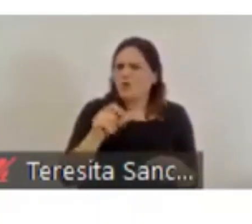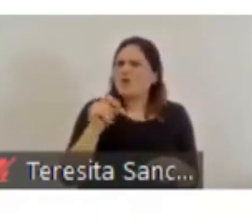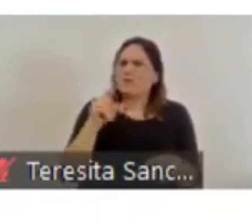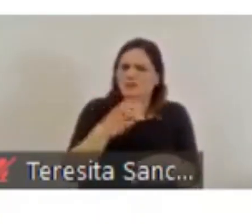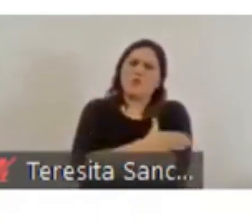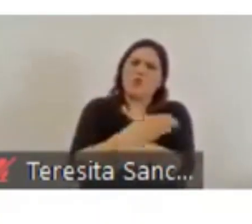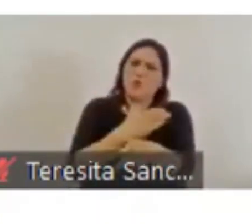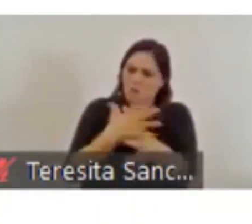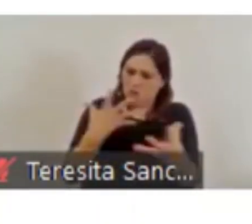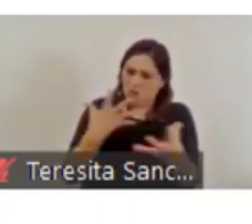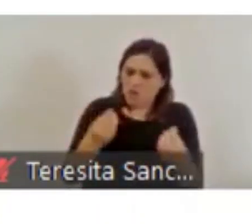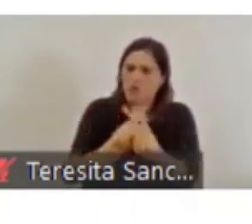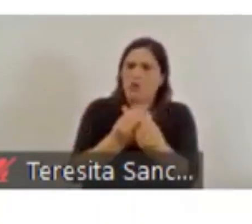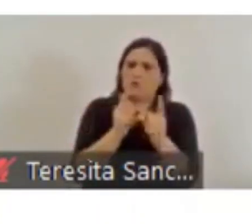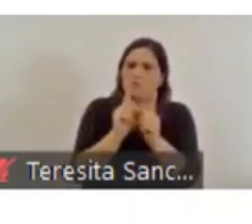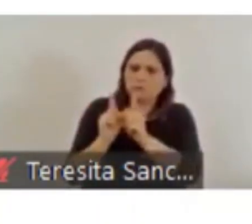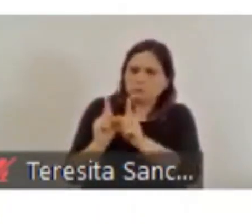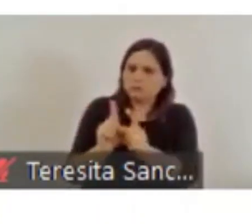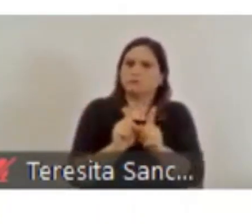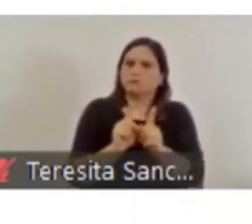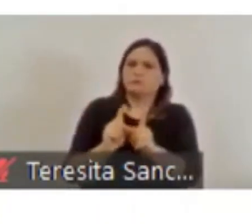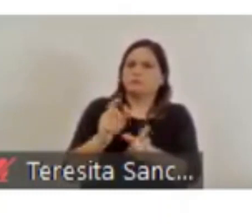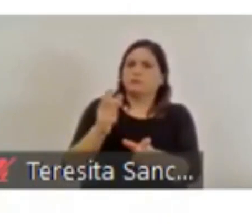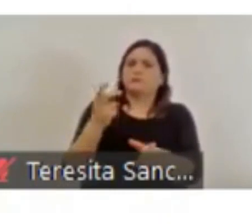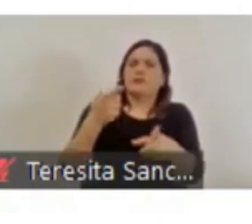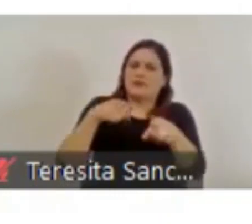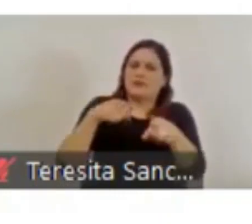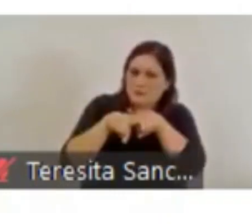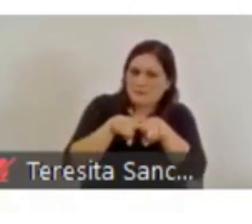la hermandad, la verdad